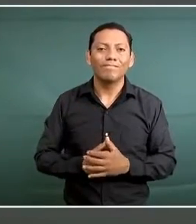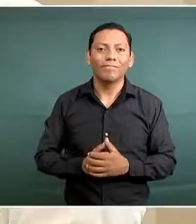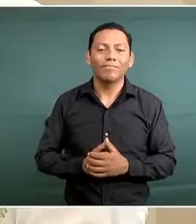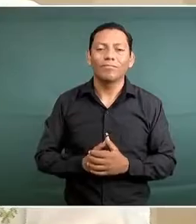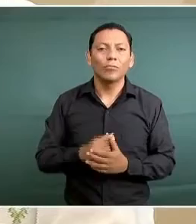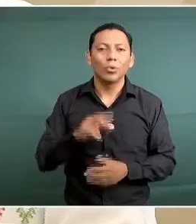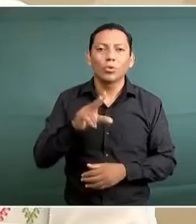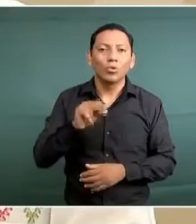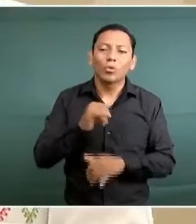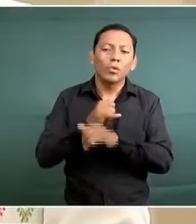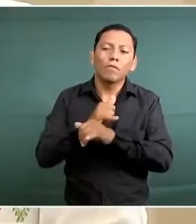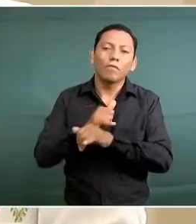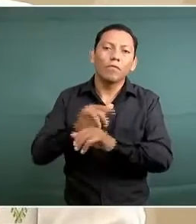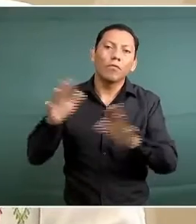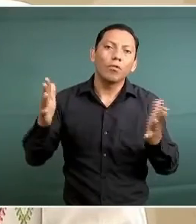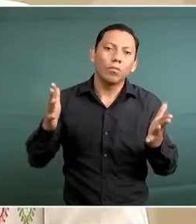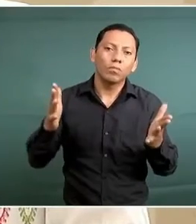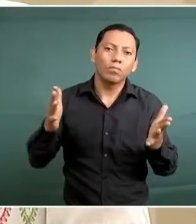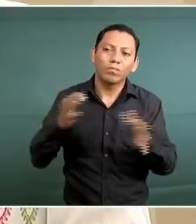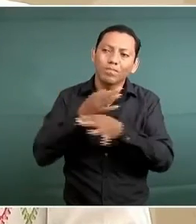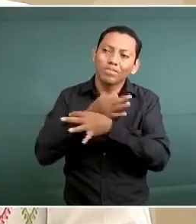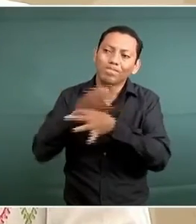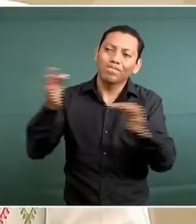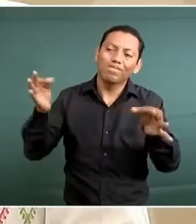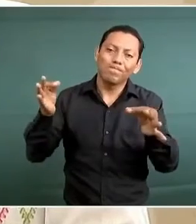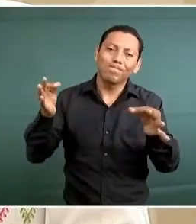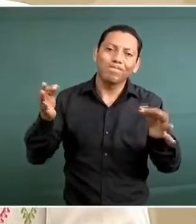no se da a conocer,